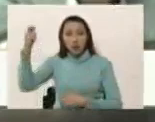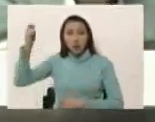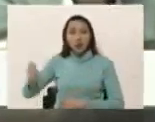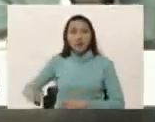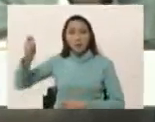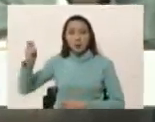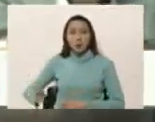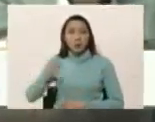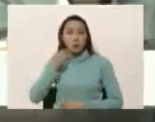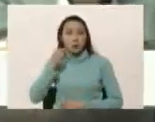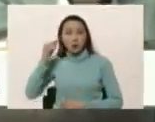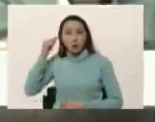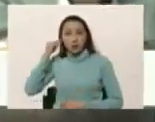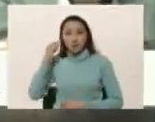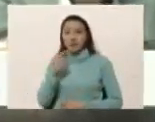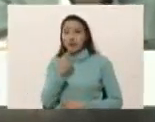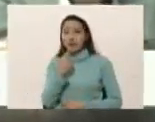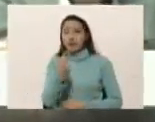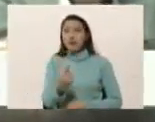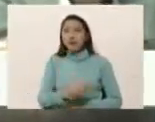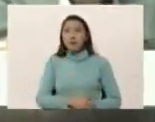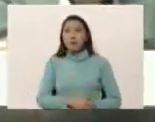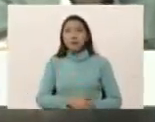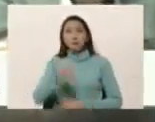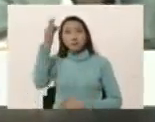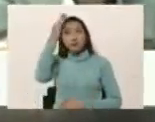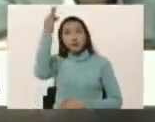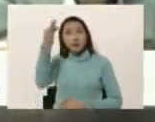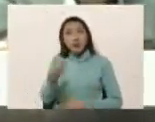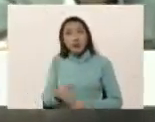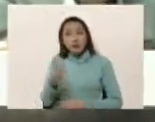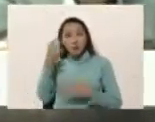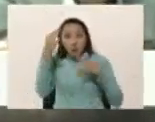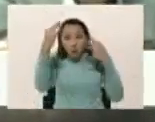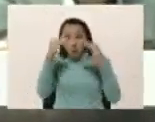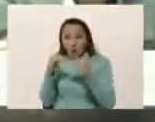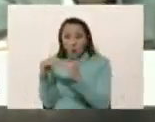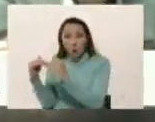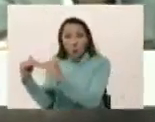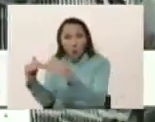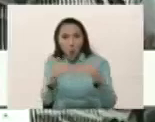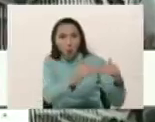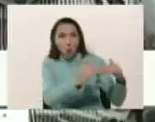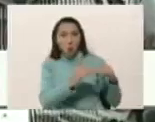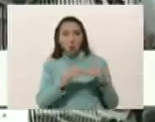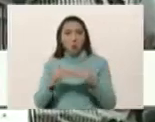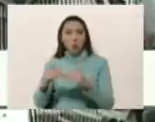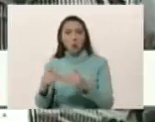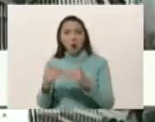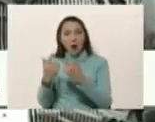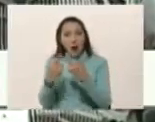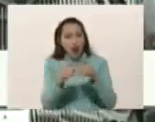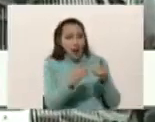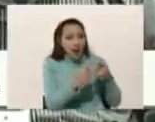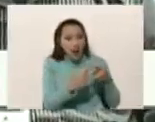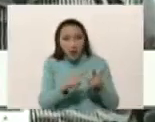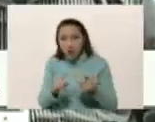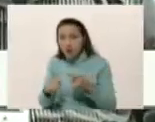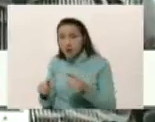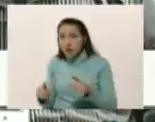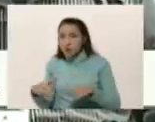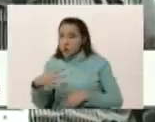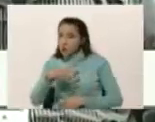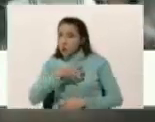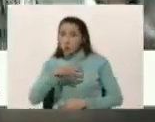diputadas decimos que creemos y soñamos en la sociedad de iguales y que las diferencias no pueden estar basadas